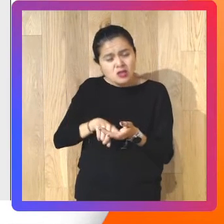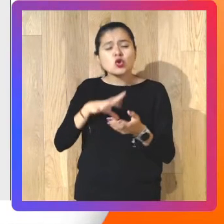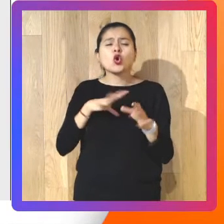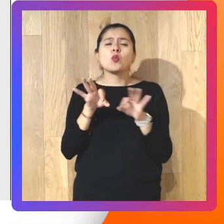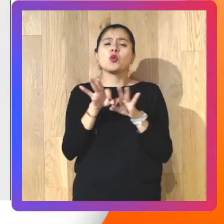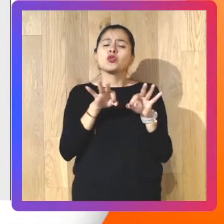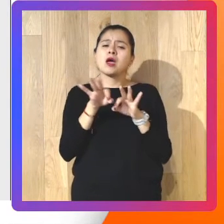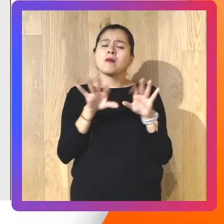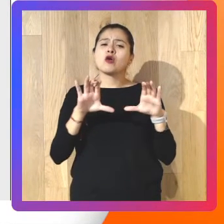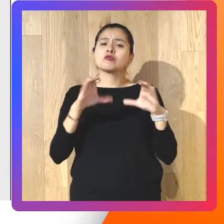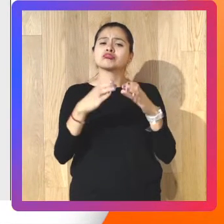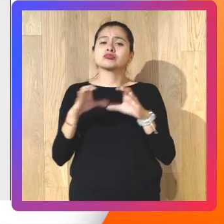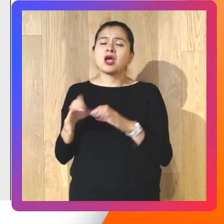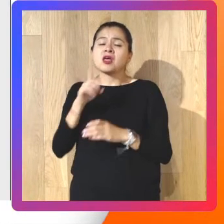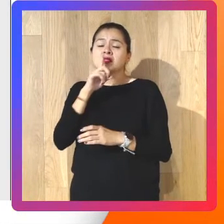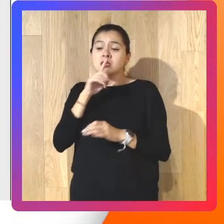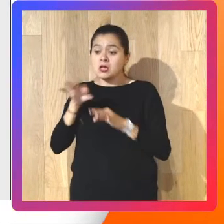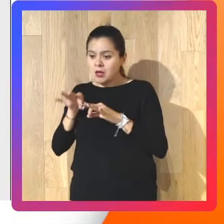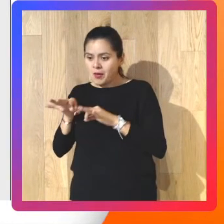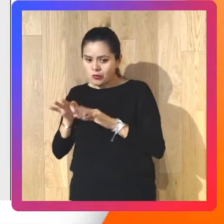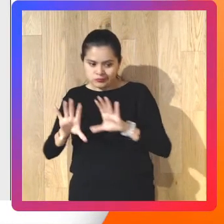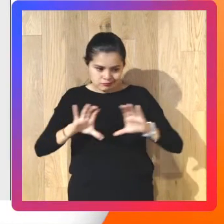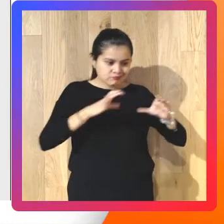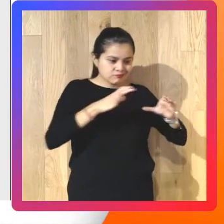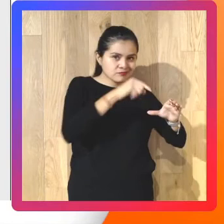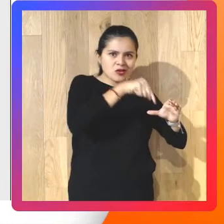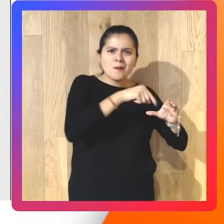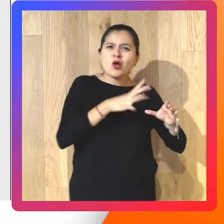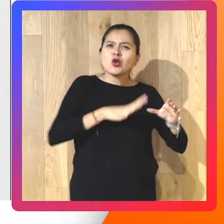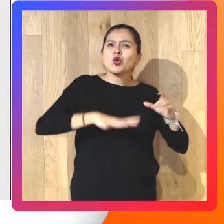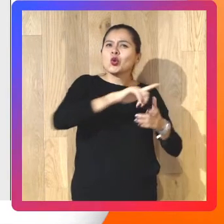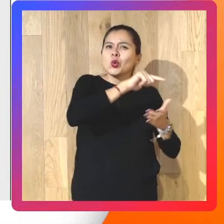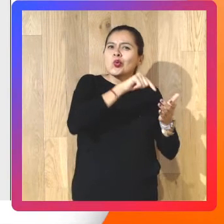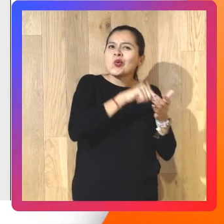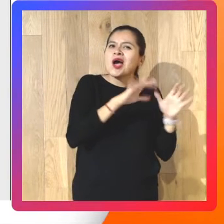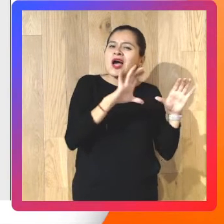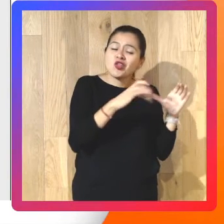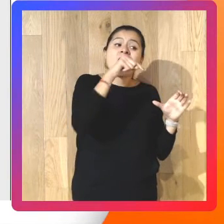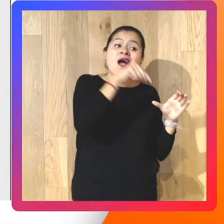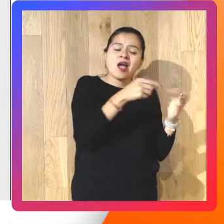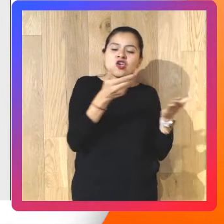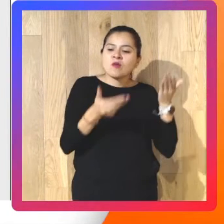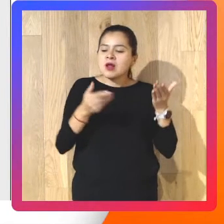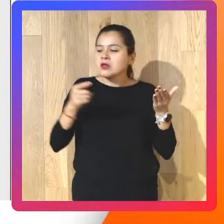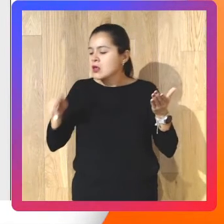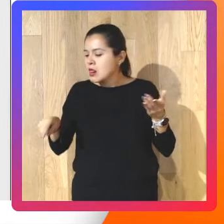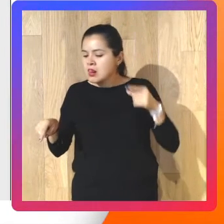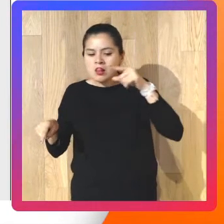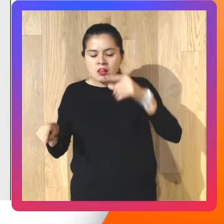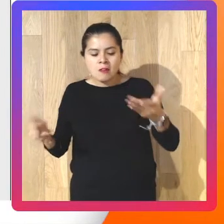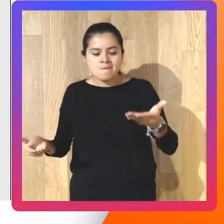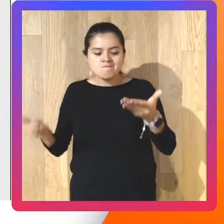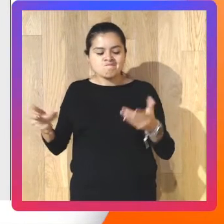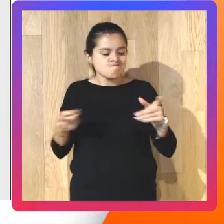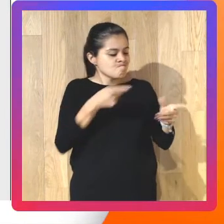empresariales no son los empleadores directos, pero sí son aquellos espacios en donde se da la comparación dentro de los sectores,